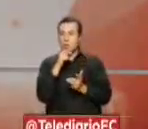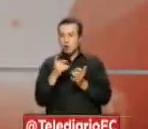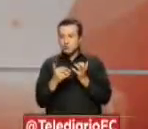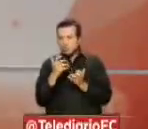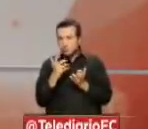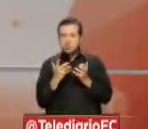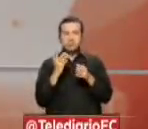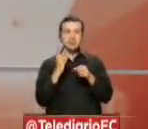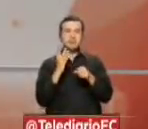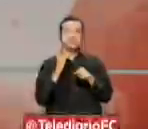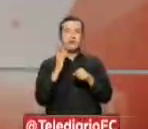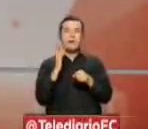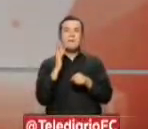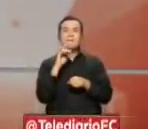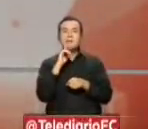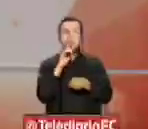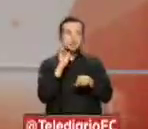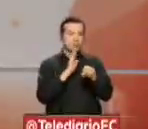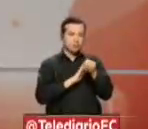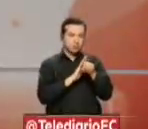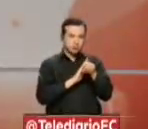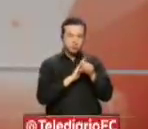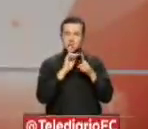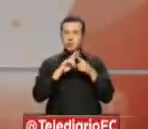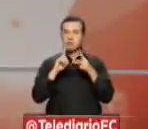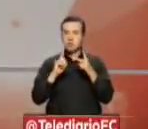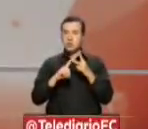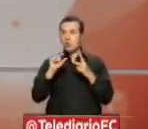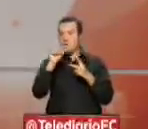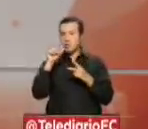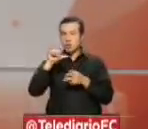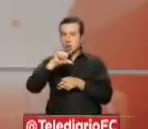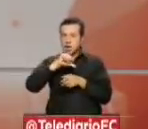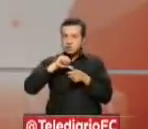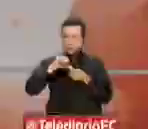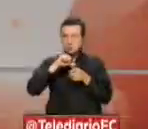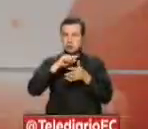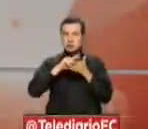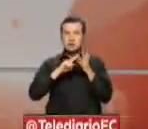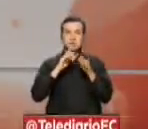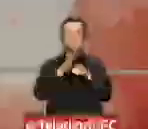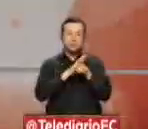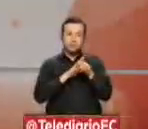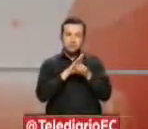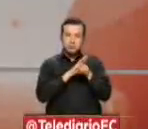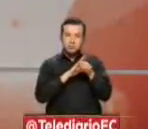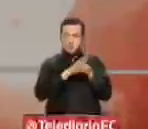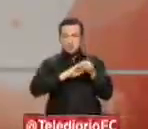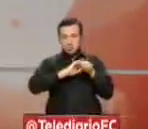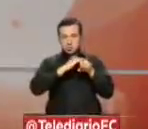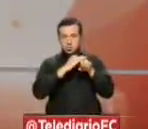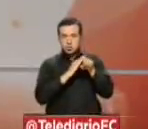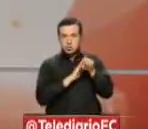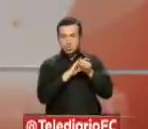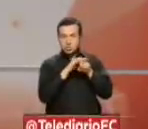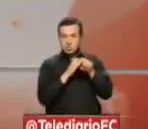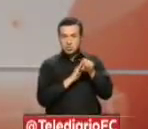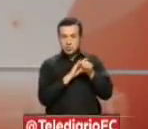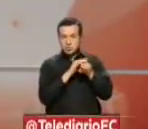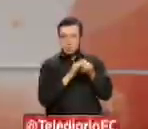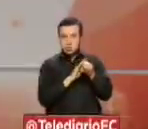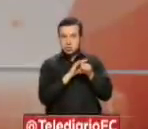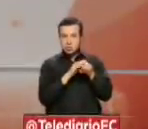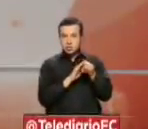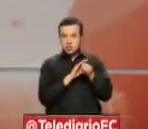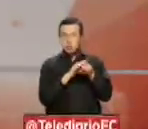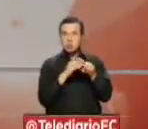para limpiarles, o a veces te recomienda un líquido un poquito más aceitoso. Lo masajeas dentro de la oreja y al momento en que estás masajeándole, eso se